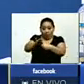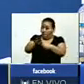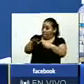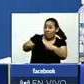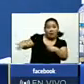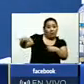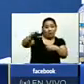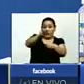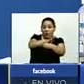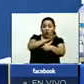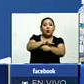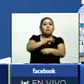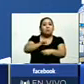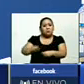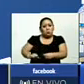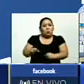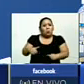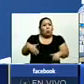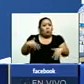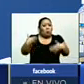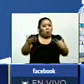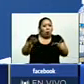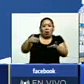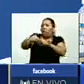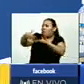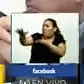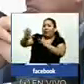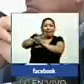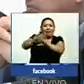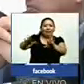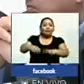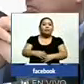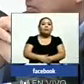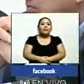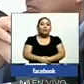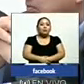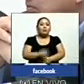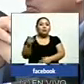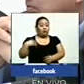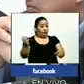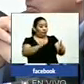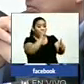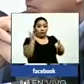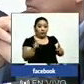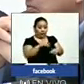todo, en ese sentido, ¿por qué los tenemos que estar excluyendo? ¿Cómo ve usted